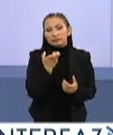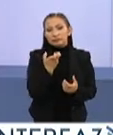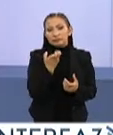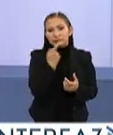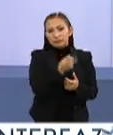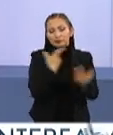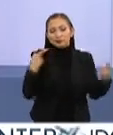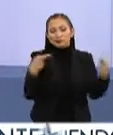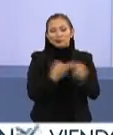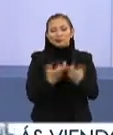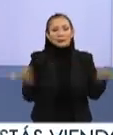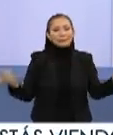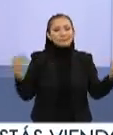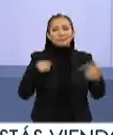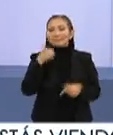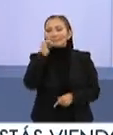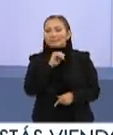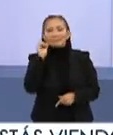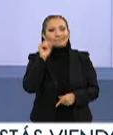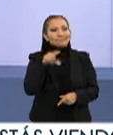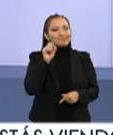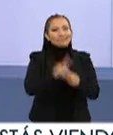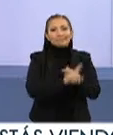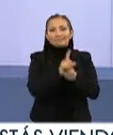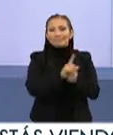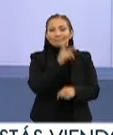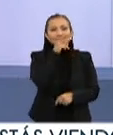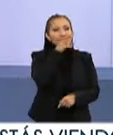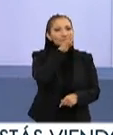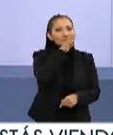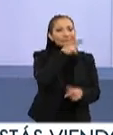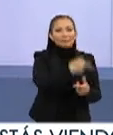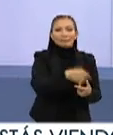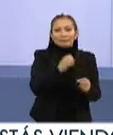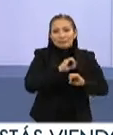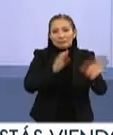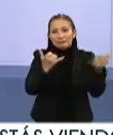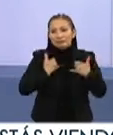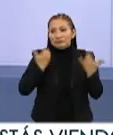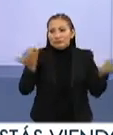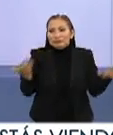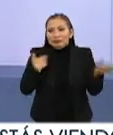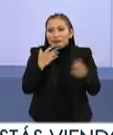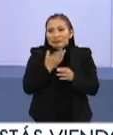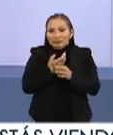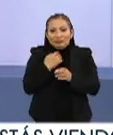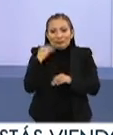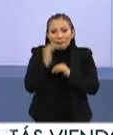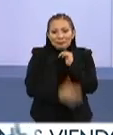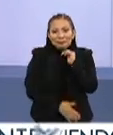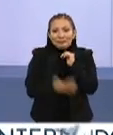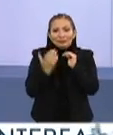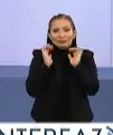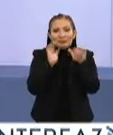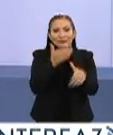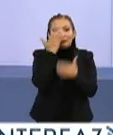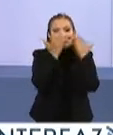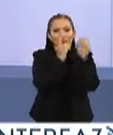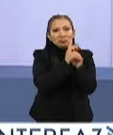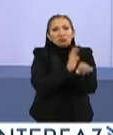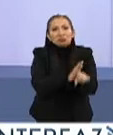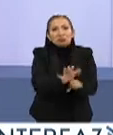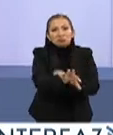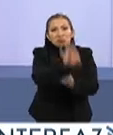las contradicciones o paradojas constantes que tienen los padres y, por supuesto, los jóvenes que están por ingresar a estudiar una nueva